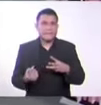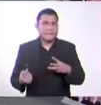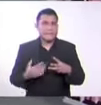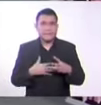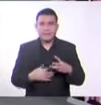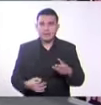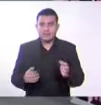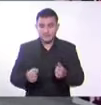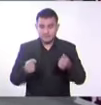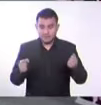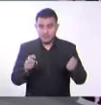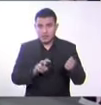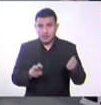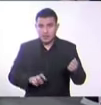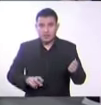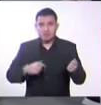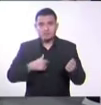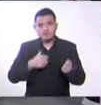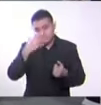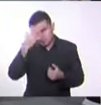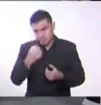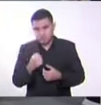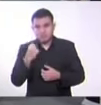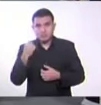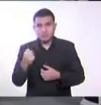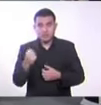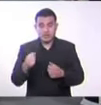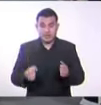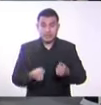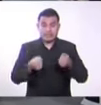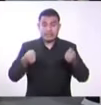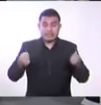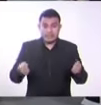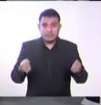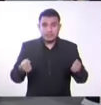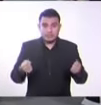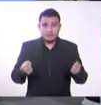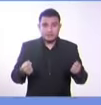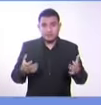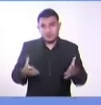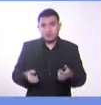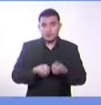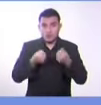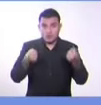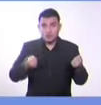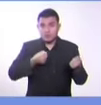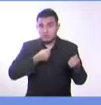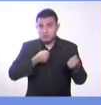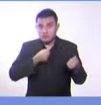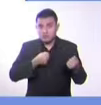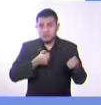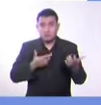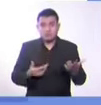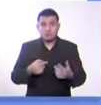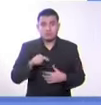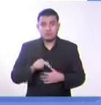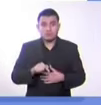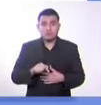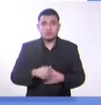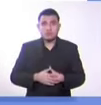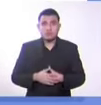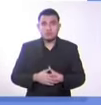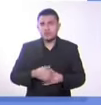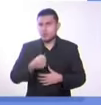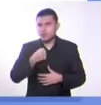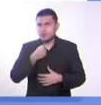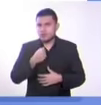leer mucho, pero yo creo que es importante. Y es la prensa escrita, los periódicos. Los periódicos. Esos aparecen ahí, noticias